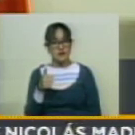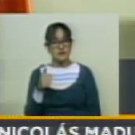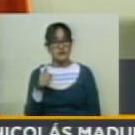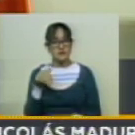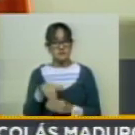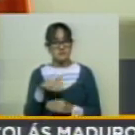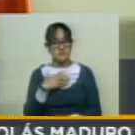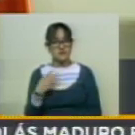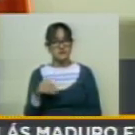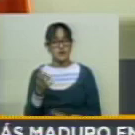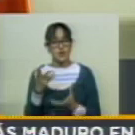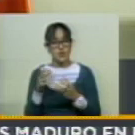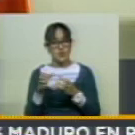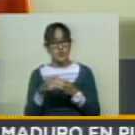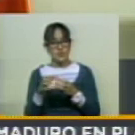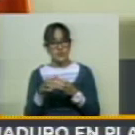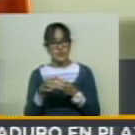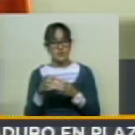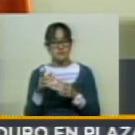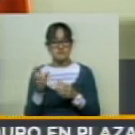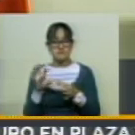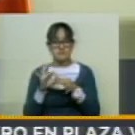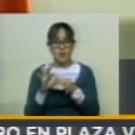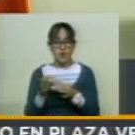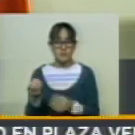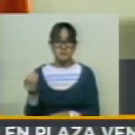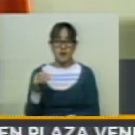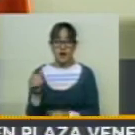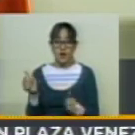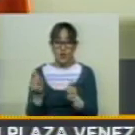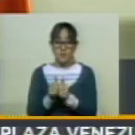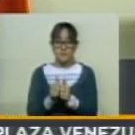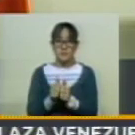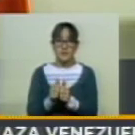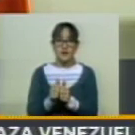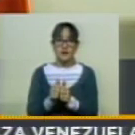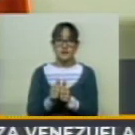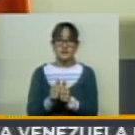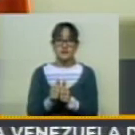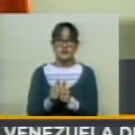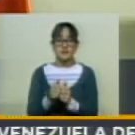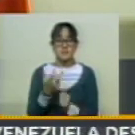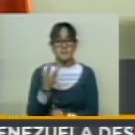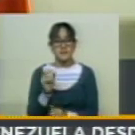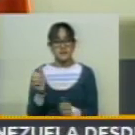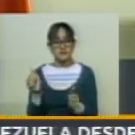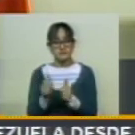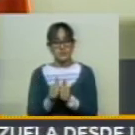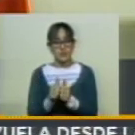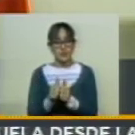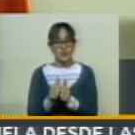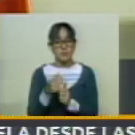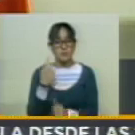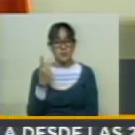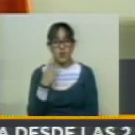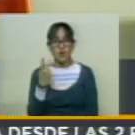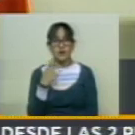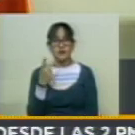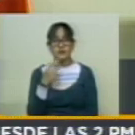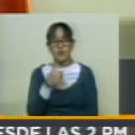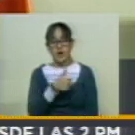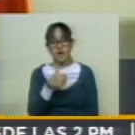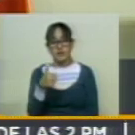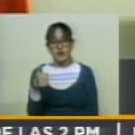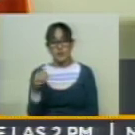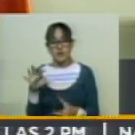sus organizaciones y sus aliados que lo están acompañando van a tener 20 acompañantes políticos por cada una